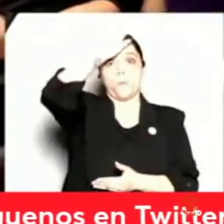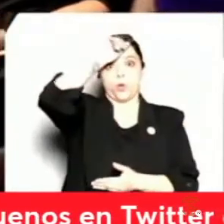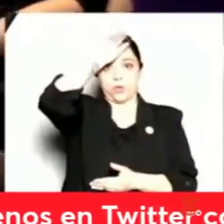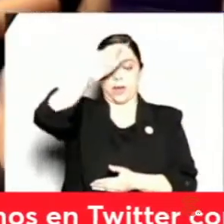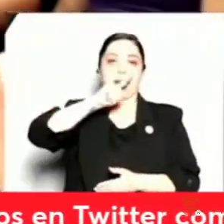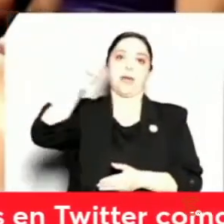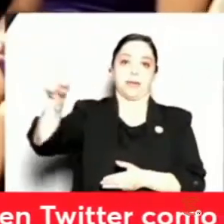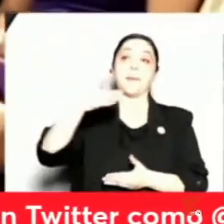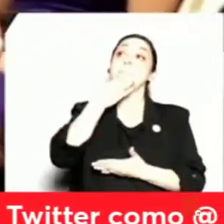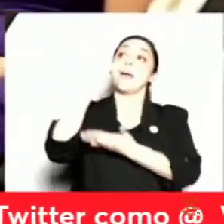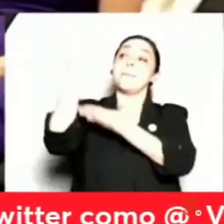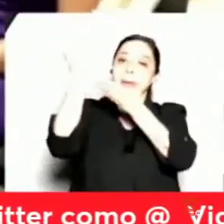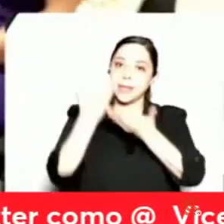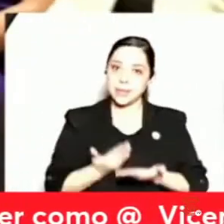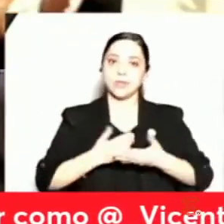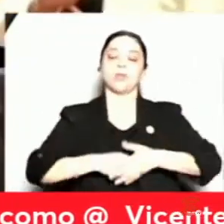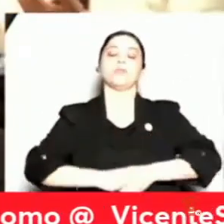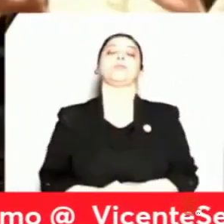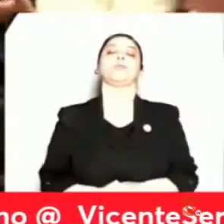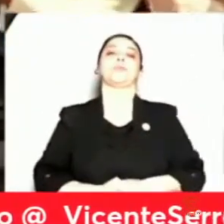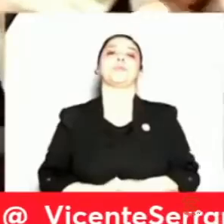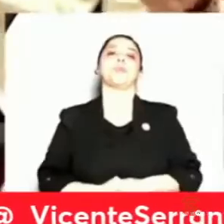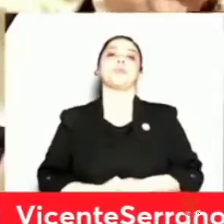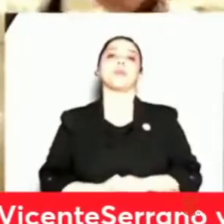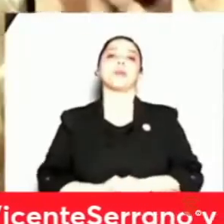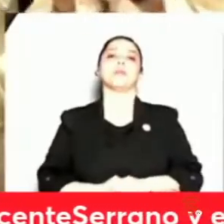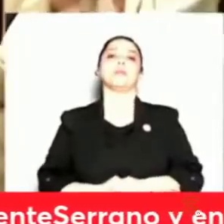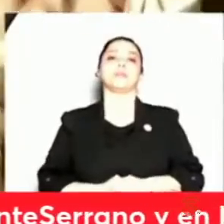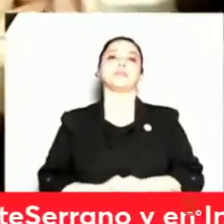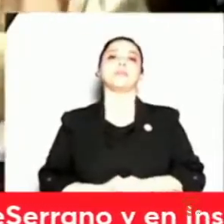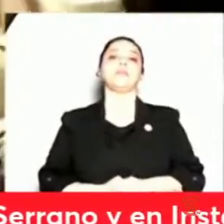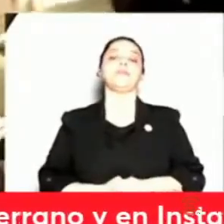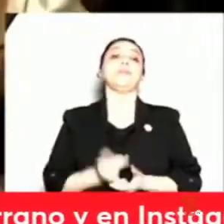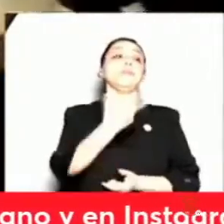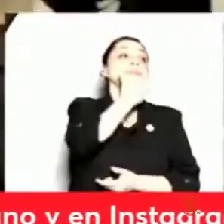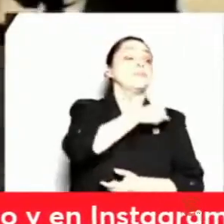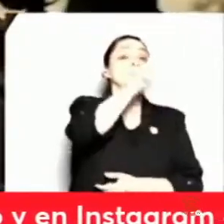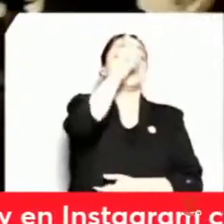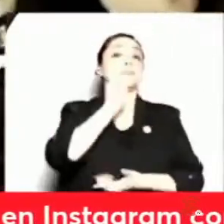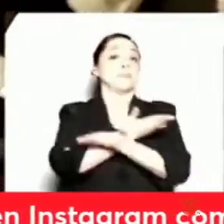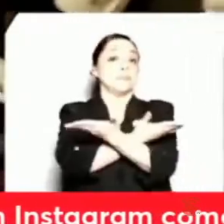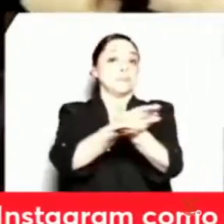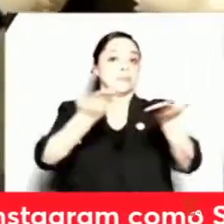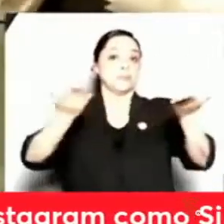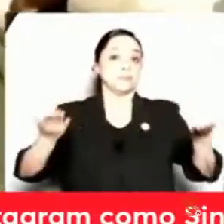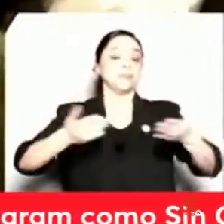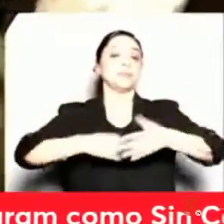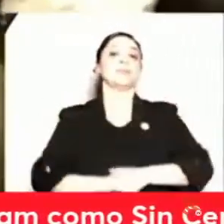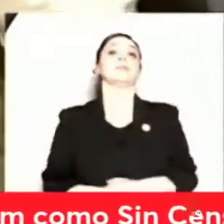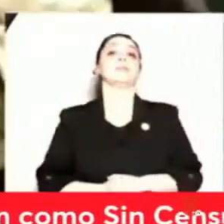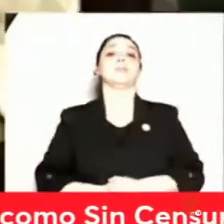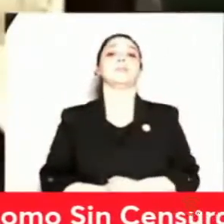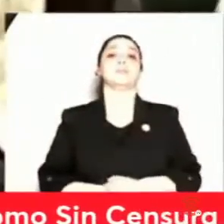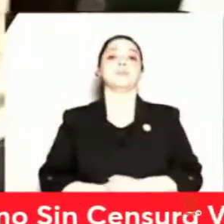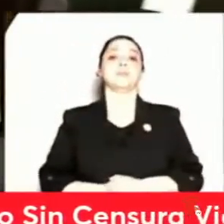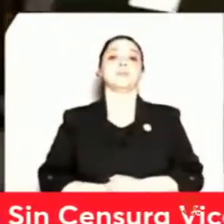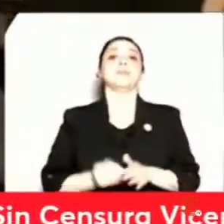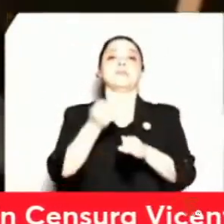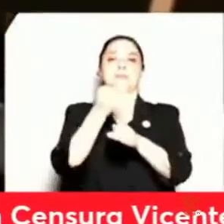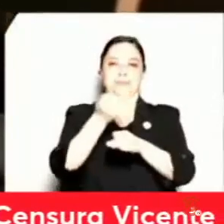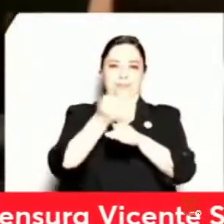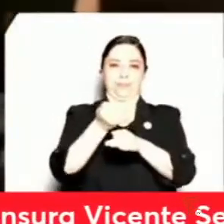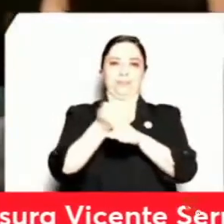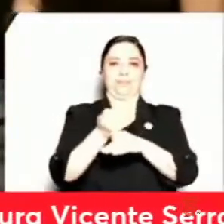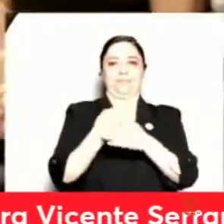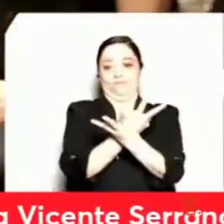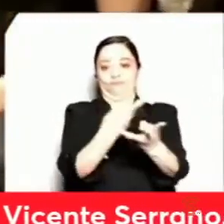así, José Mario Esparza Hernández. Señoras y señores, con motivo de la presentación de su gabinete,